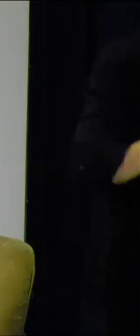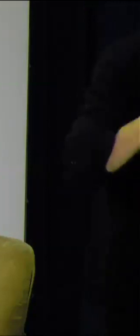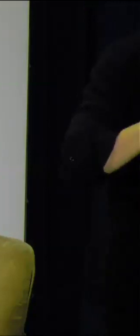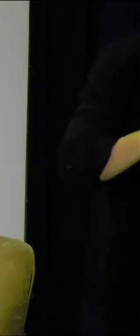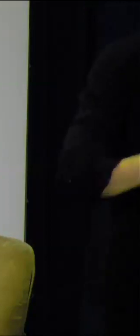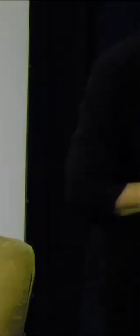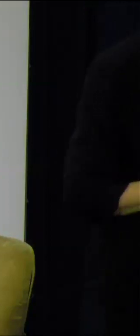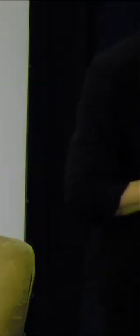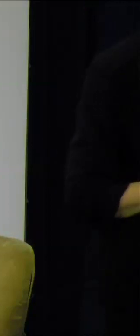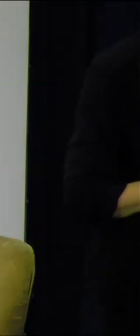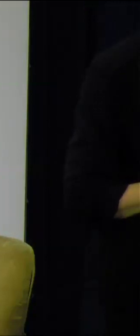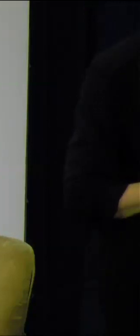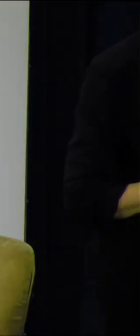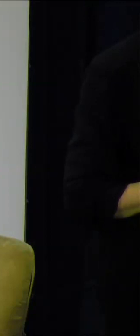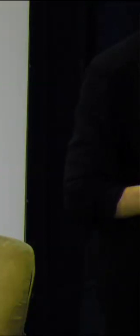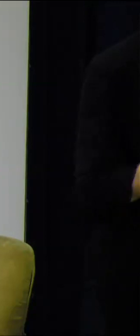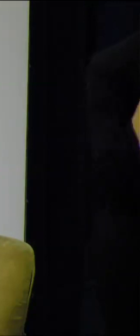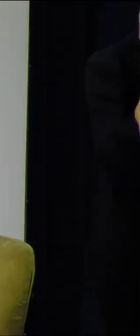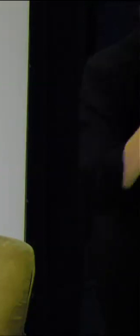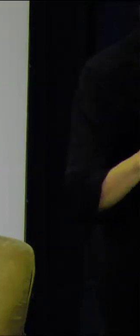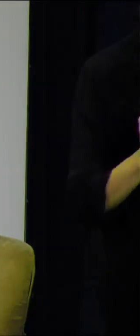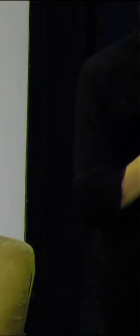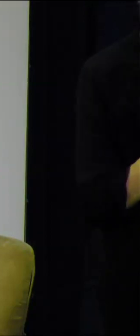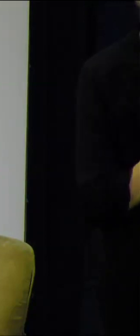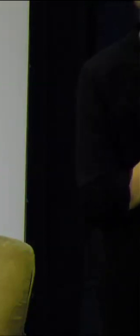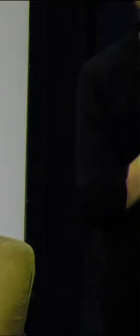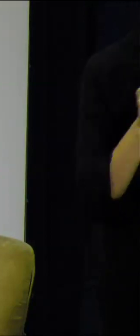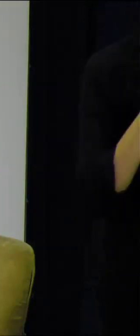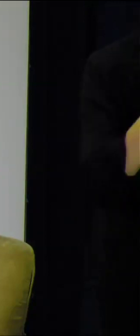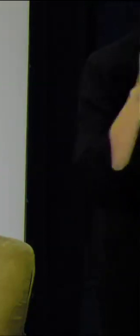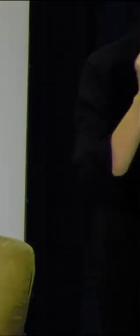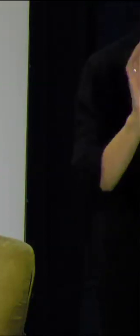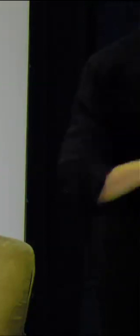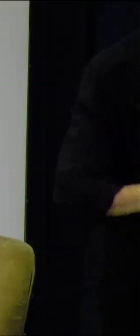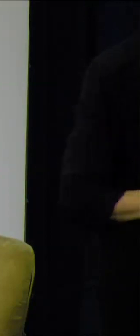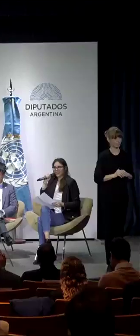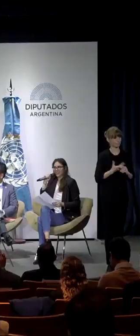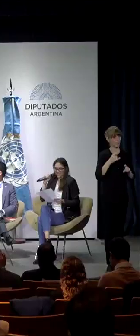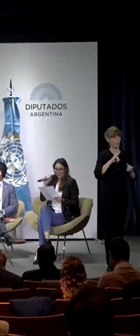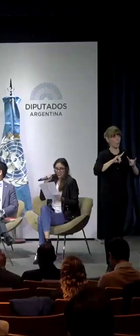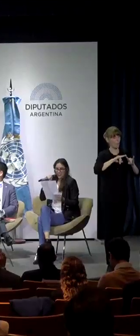No sé quién lo pone al señor con el Webex.